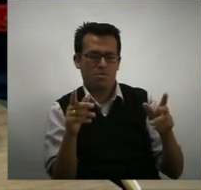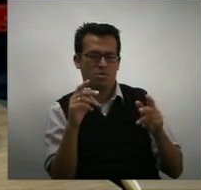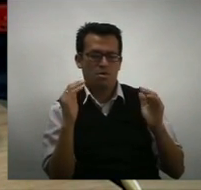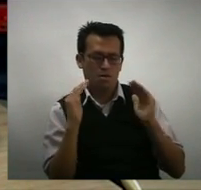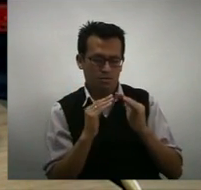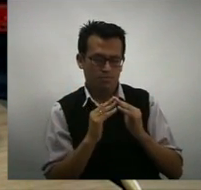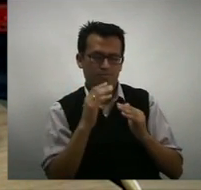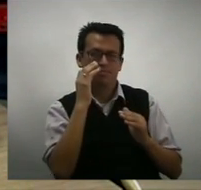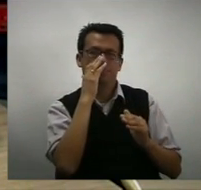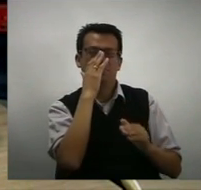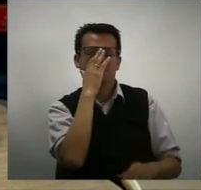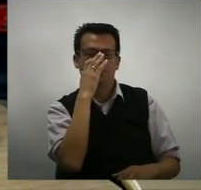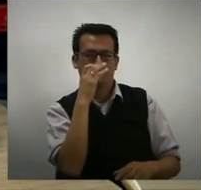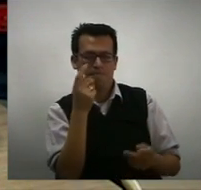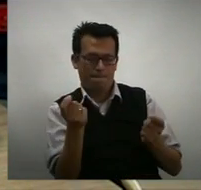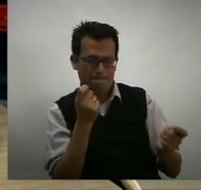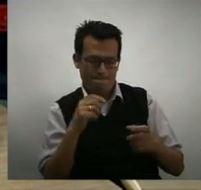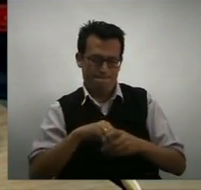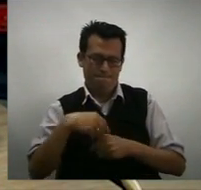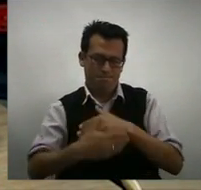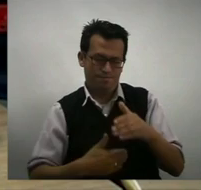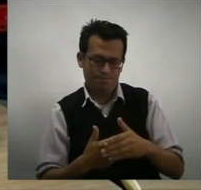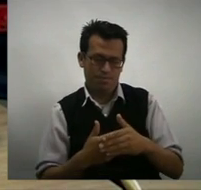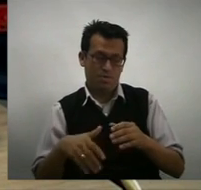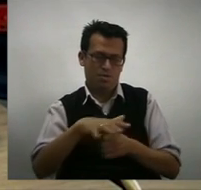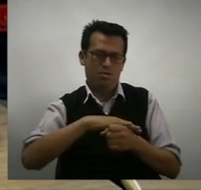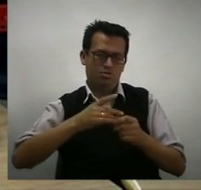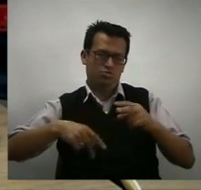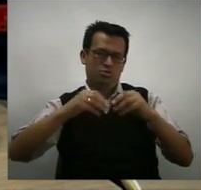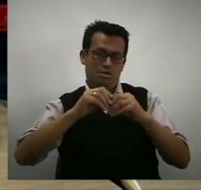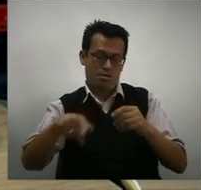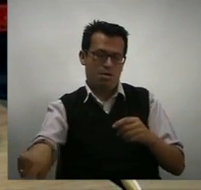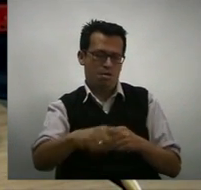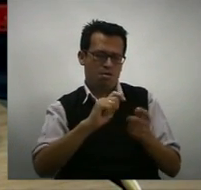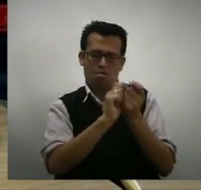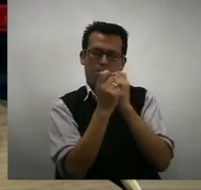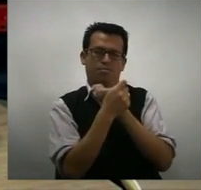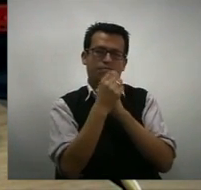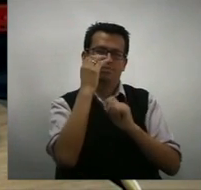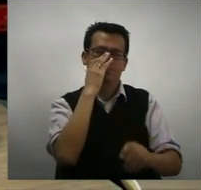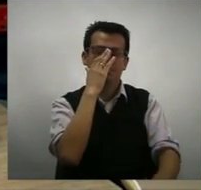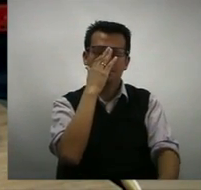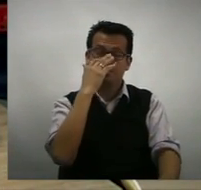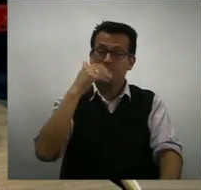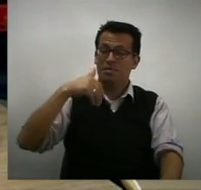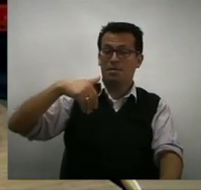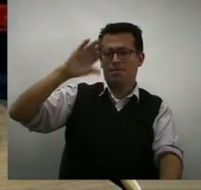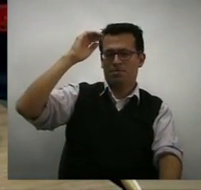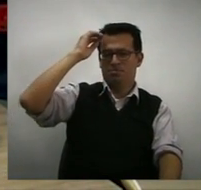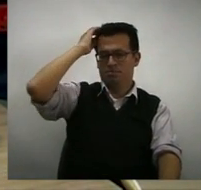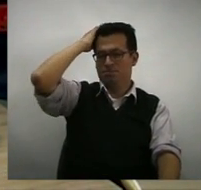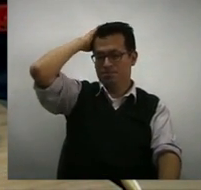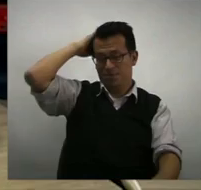fidelidad, su casa, su equipo de cocina. El mecanismo que lo une al individuo a la sociedad ha cambiado y el control social se ha incrustado en